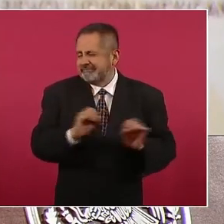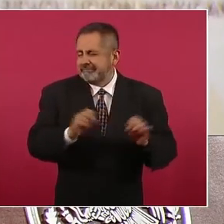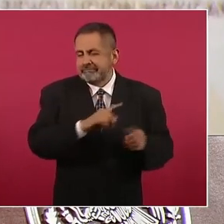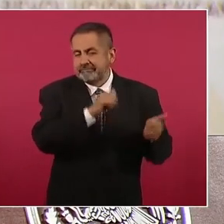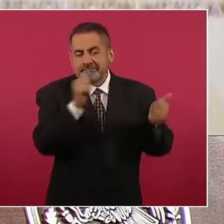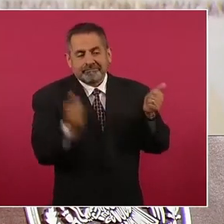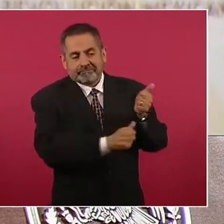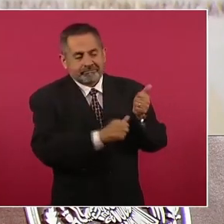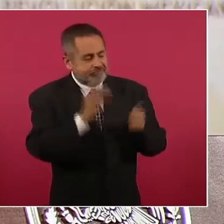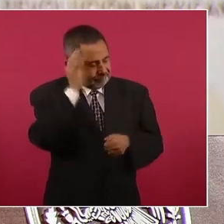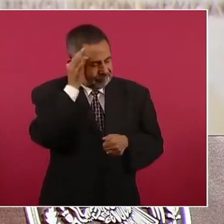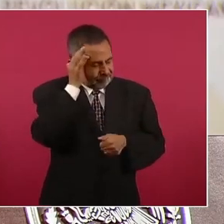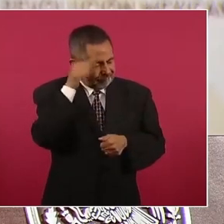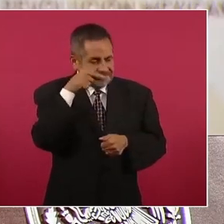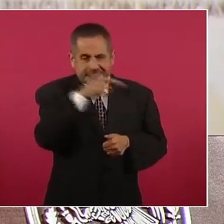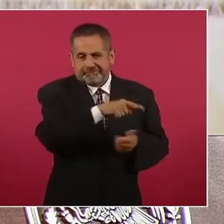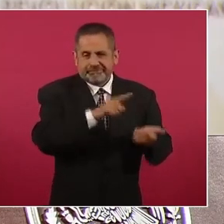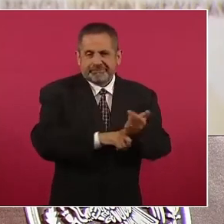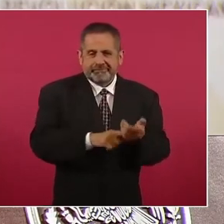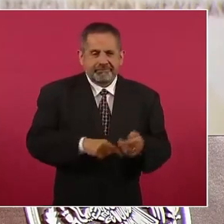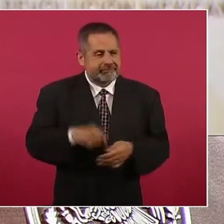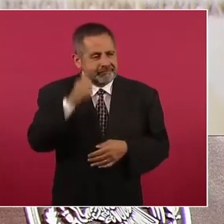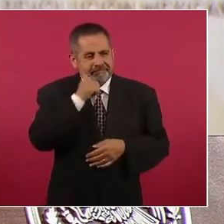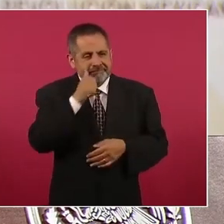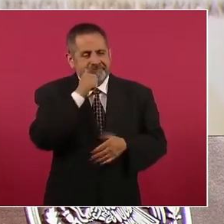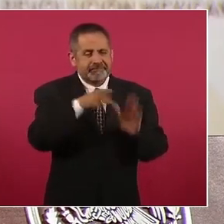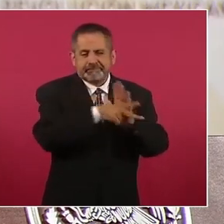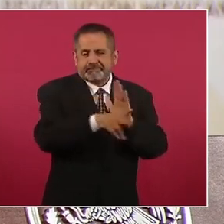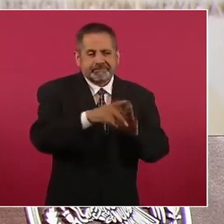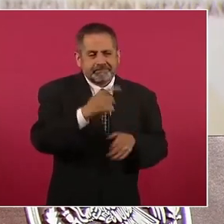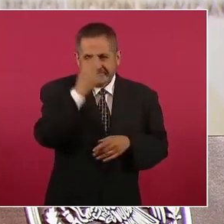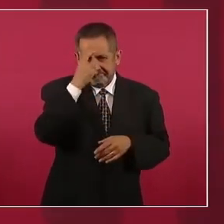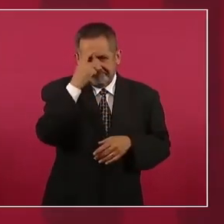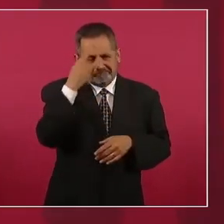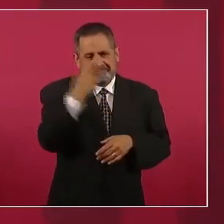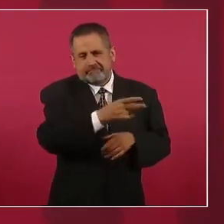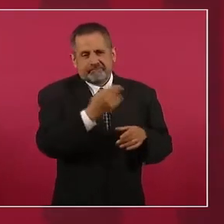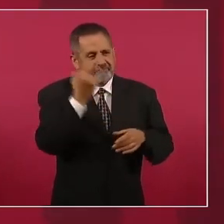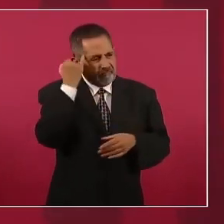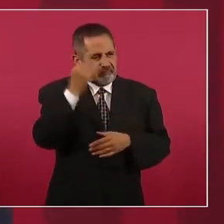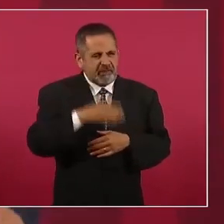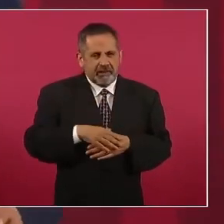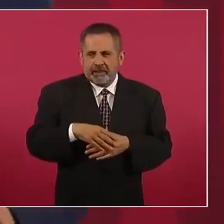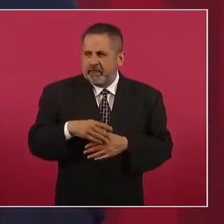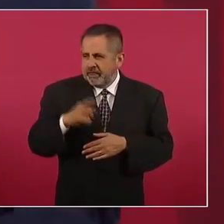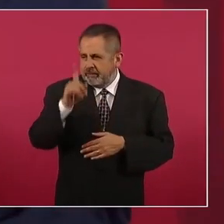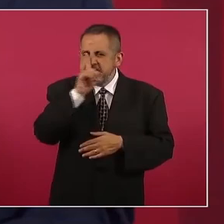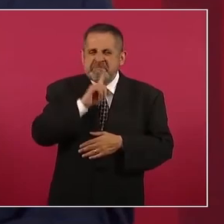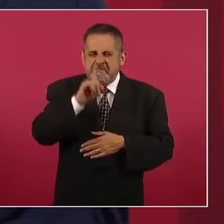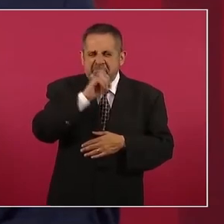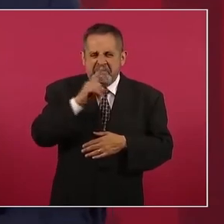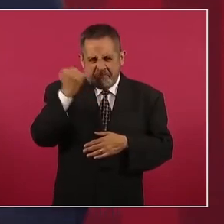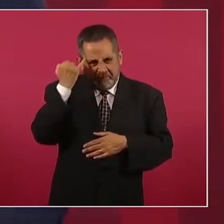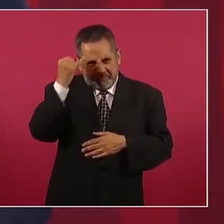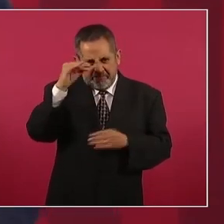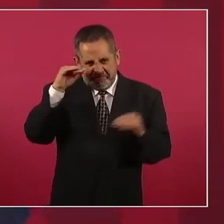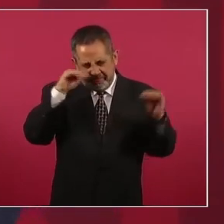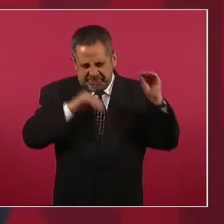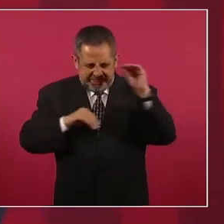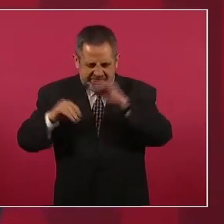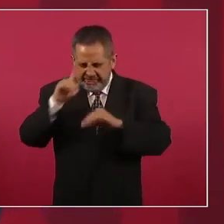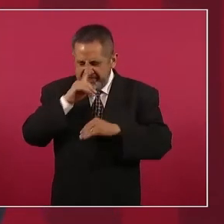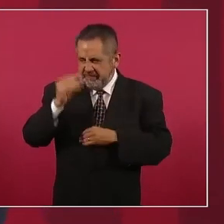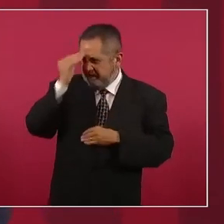bajo la máxima del AMPA, del periodismo, de que la calumnia, cuando no